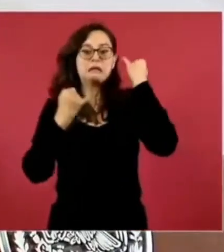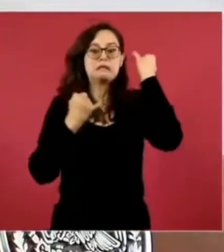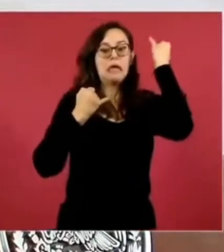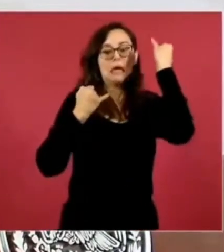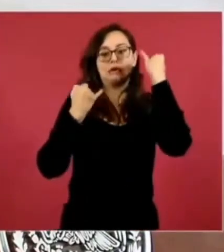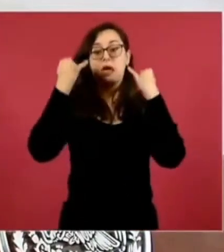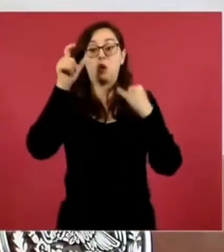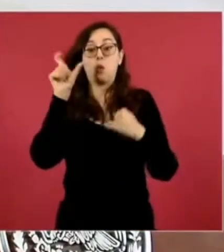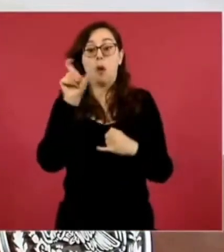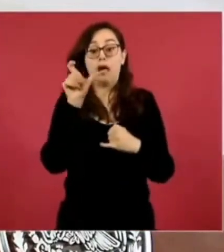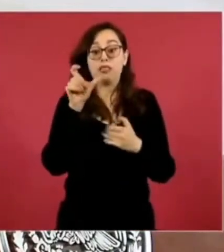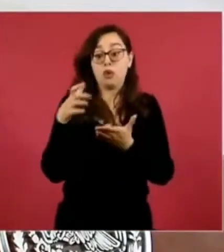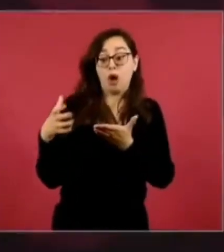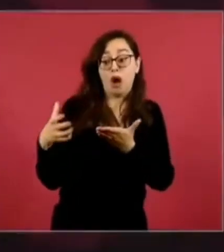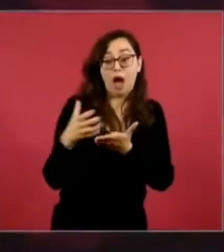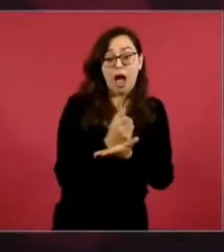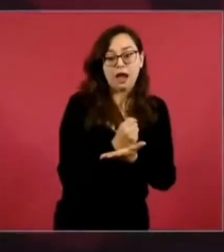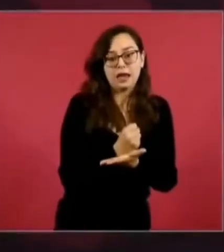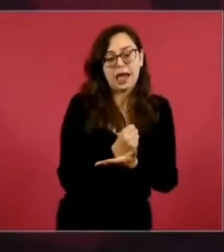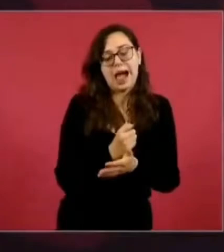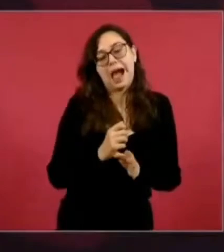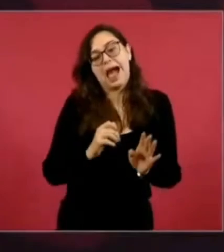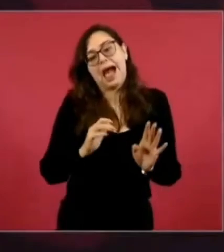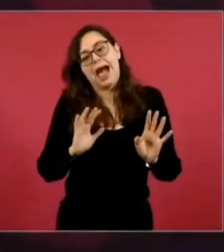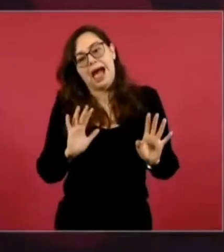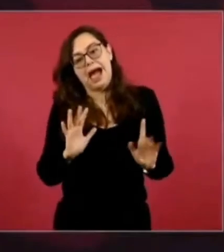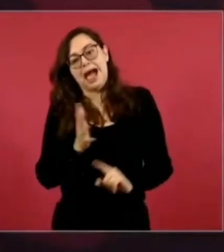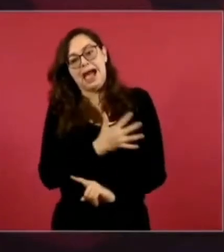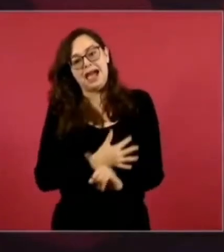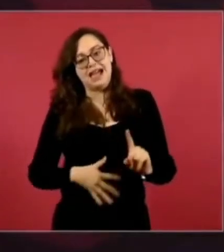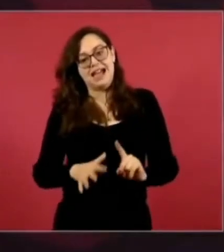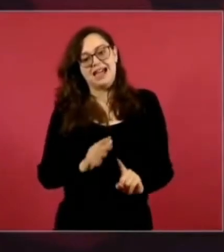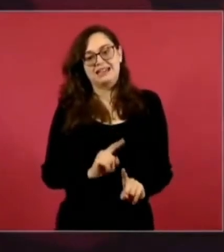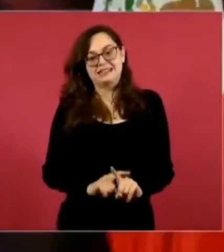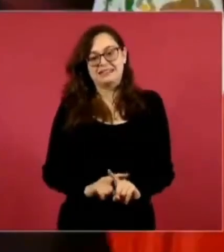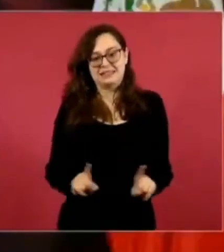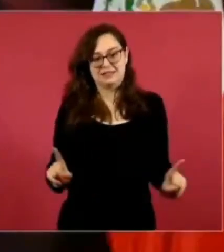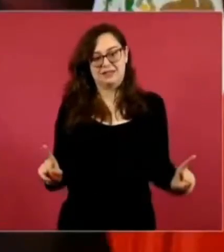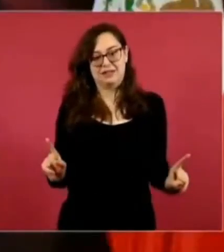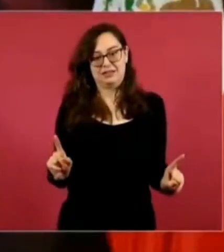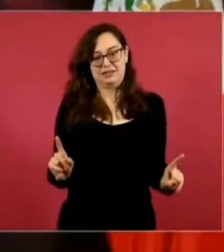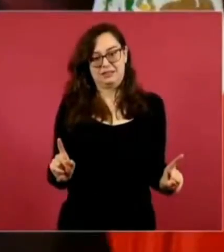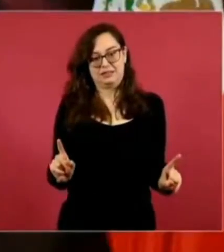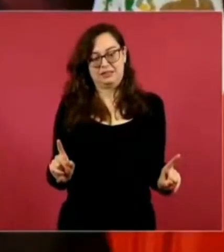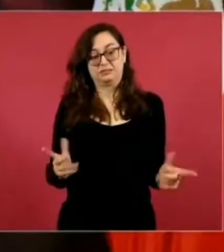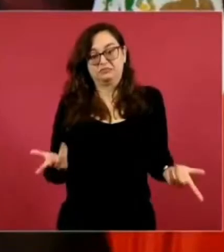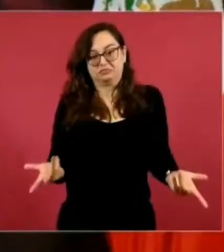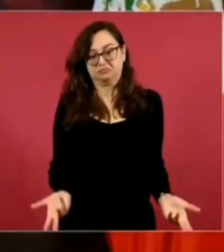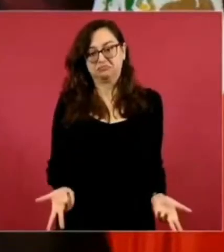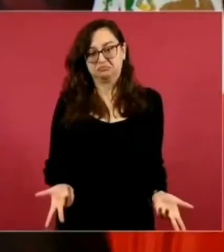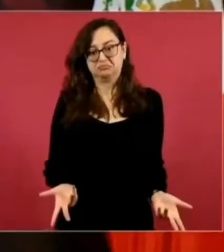otra la situación. Que a mí me tocó constatarlo,